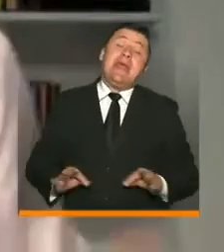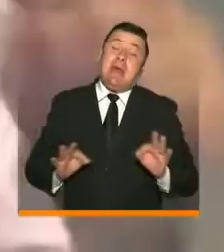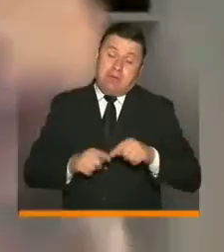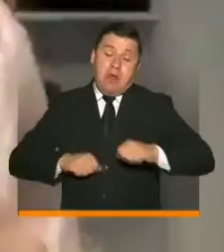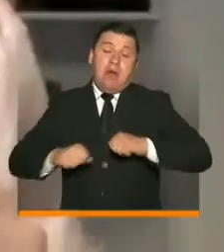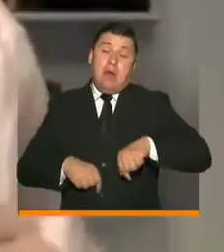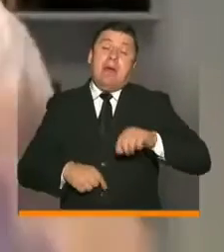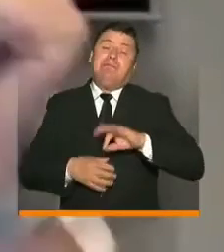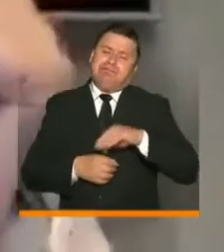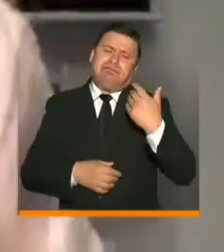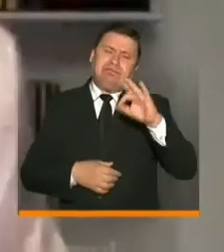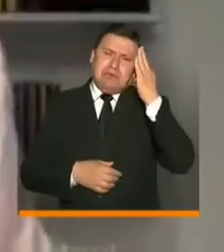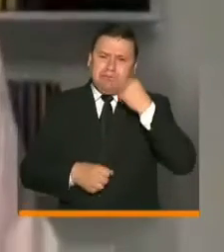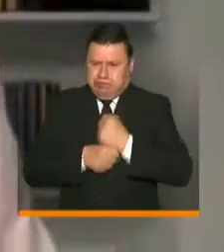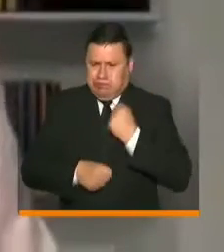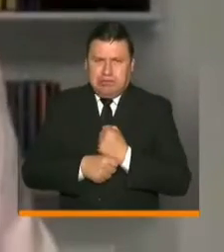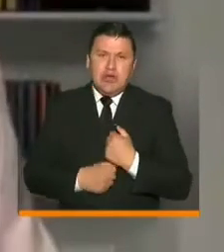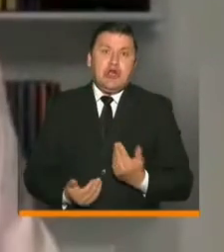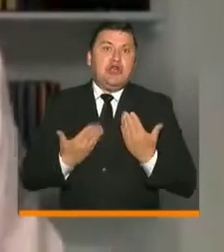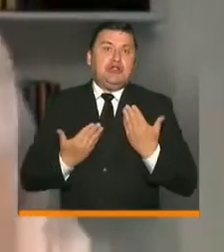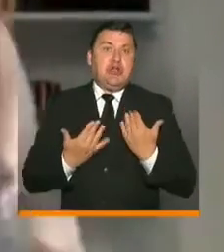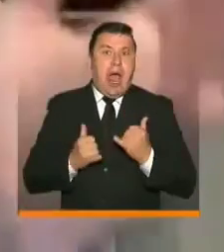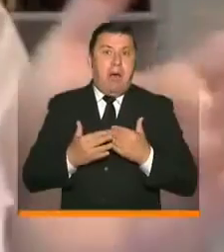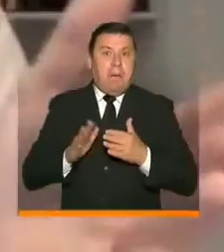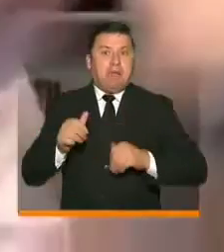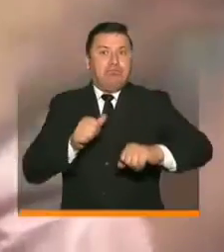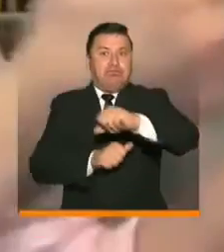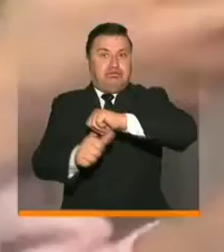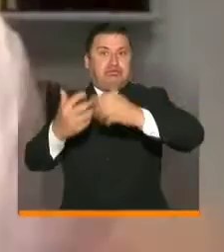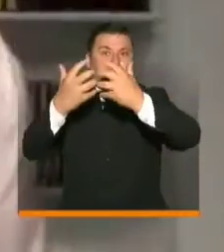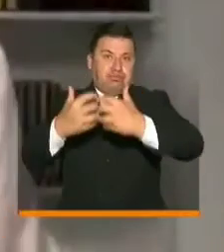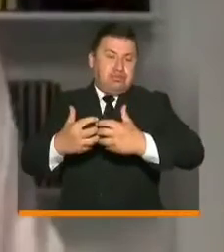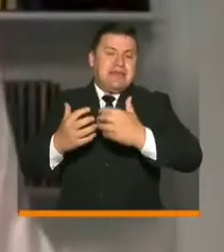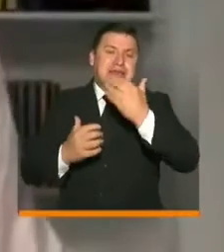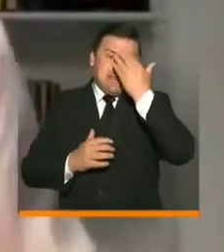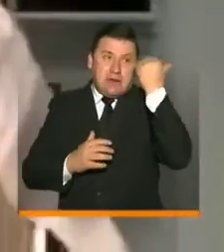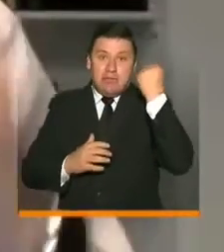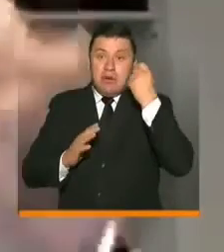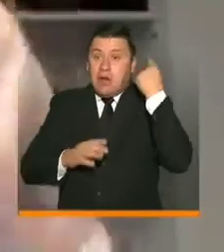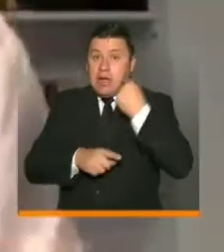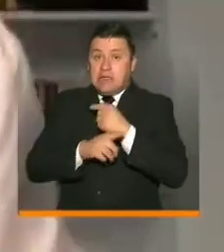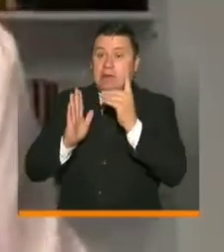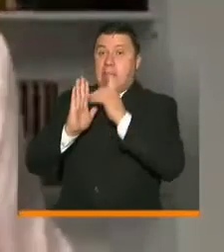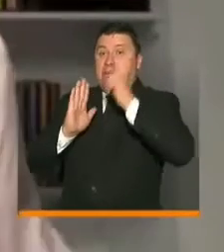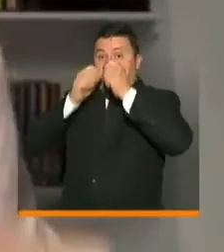importantísimo para el resultado que tenemos hoy, que nos permite reabrir la economía, presidente, con todo lo que se sacó del decreto de la semana